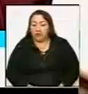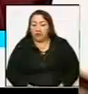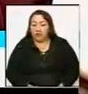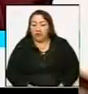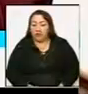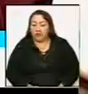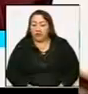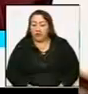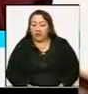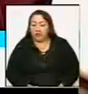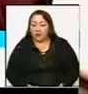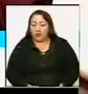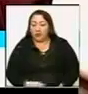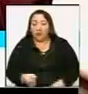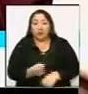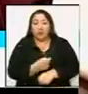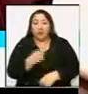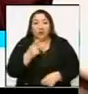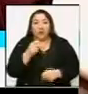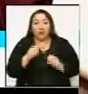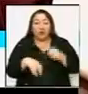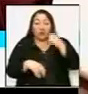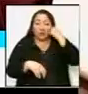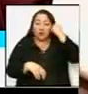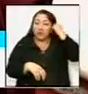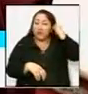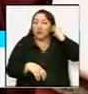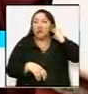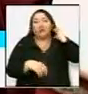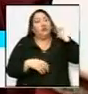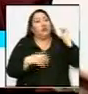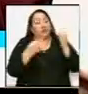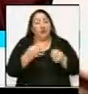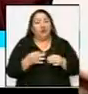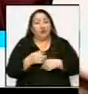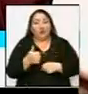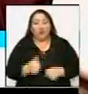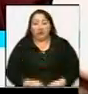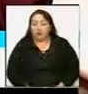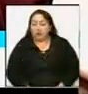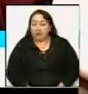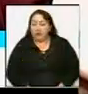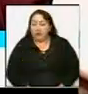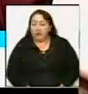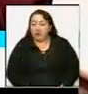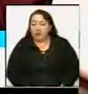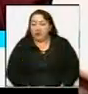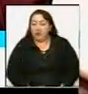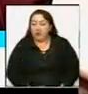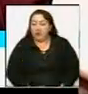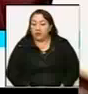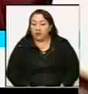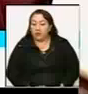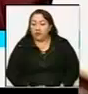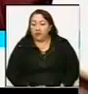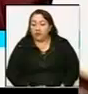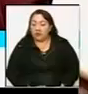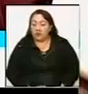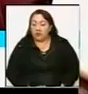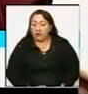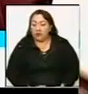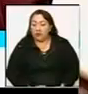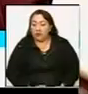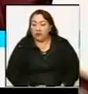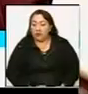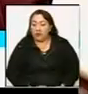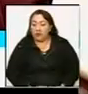renuncia, automáticamente se entiende que uno ha renunciado. Ese es el principio. Es el principio. ¿Y qué pasa? Lo que hay que hacer